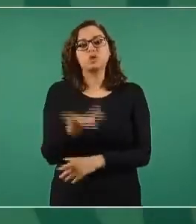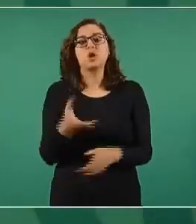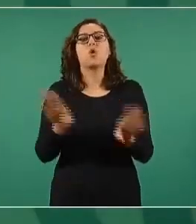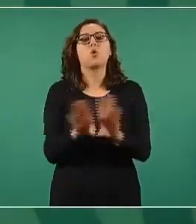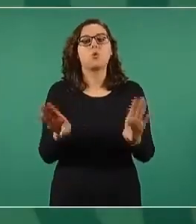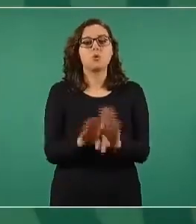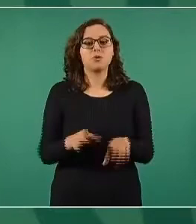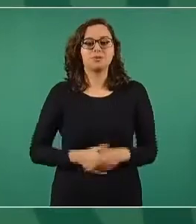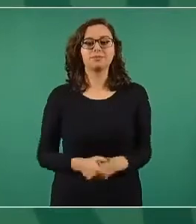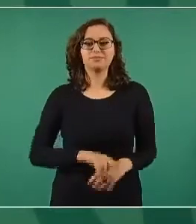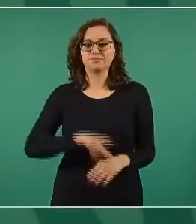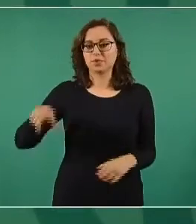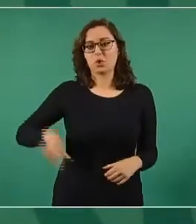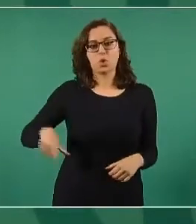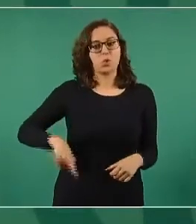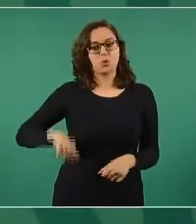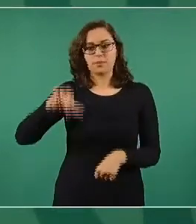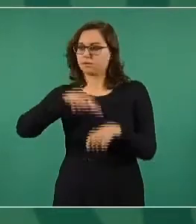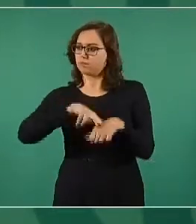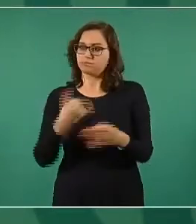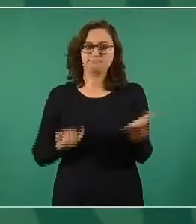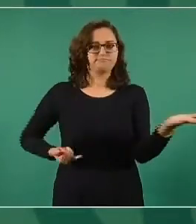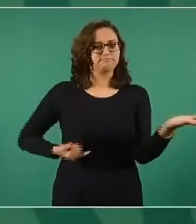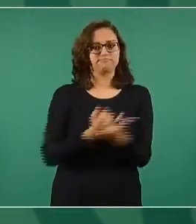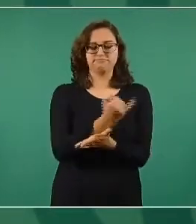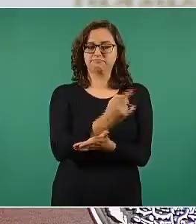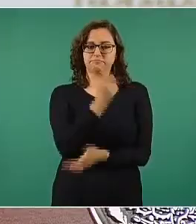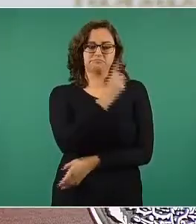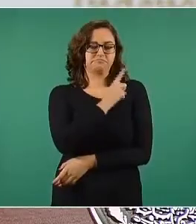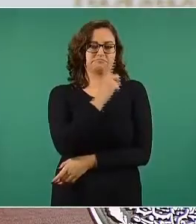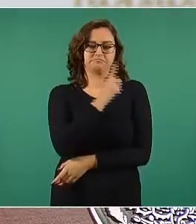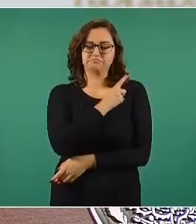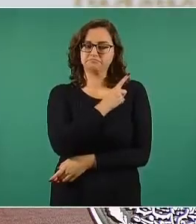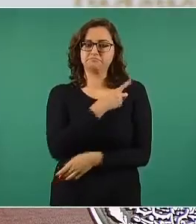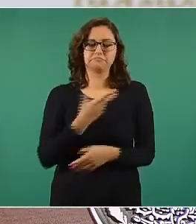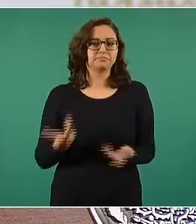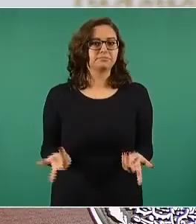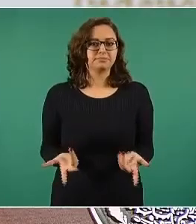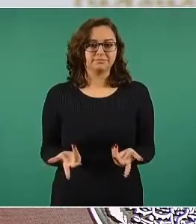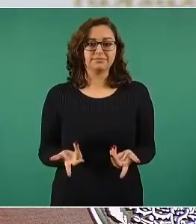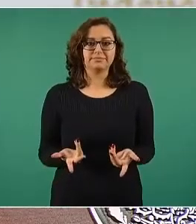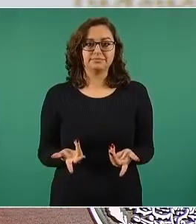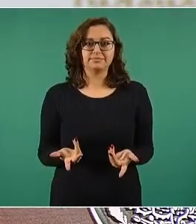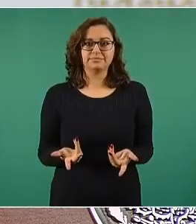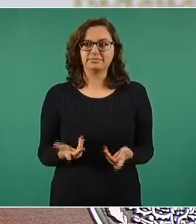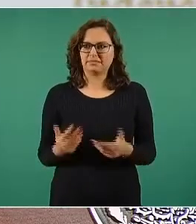sobre quiénes iban a ser los presidentes municipales.